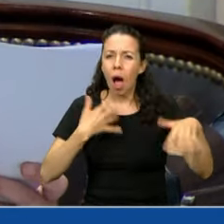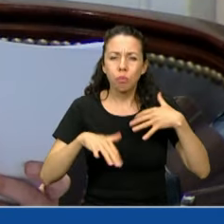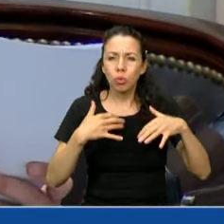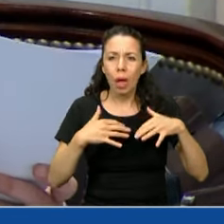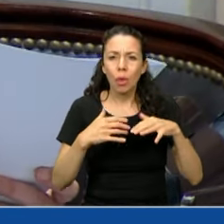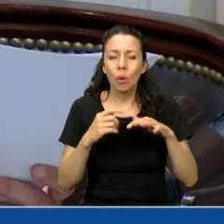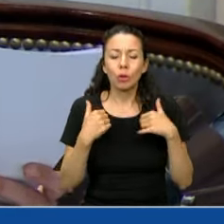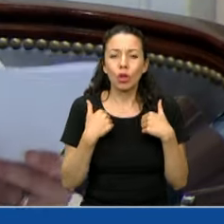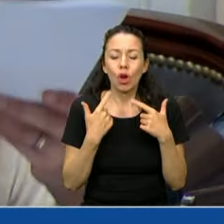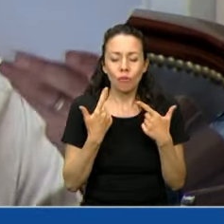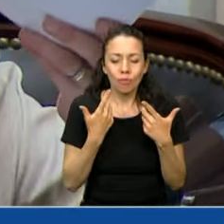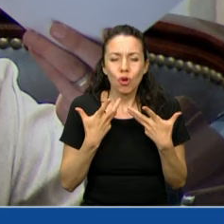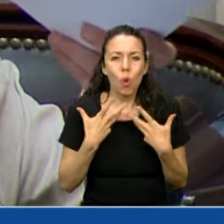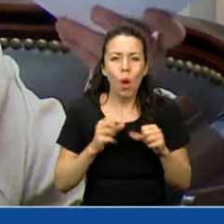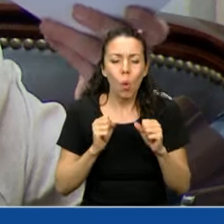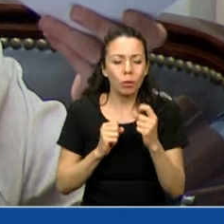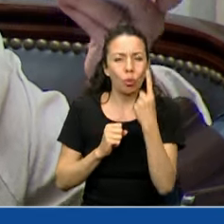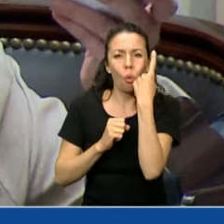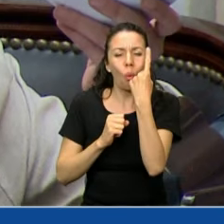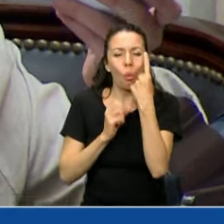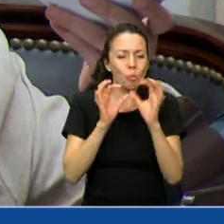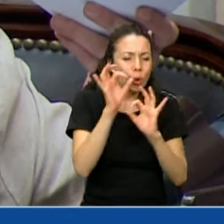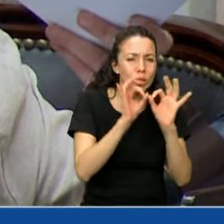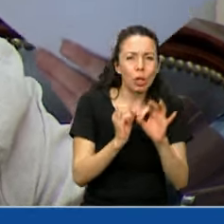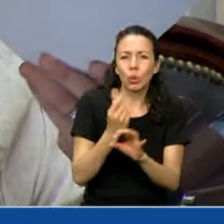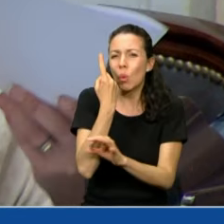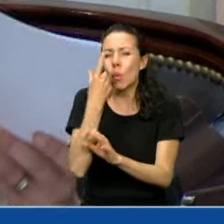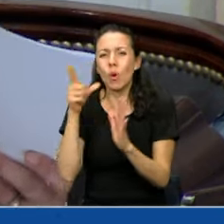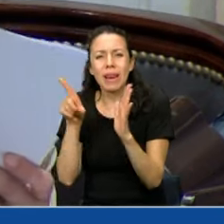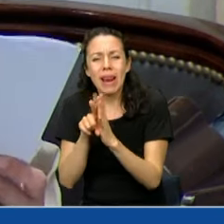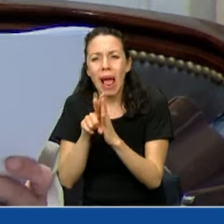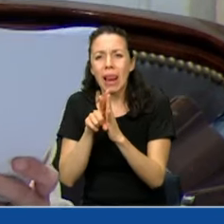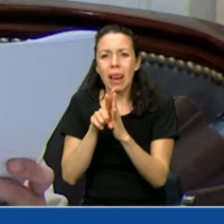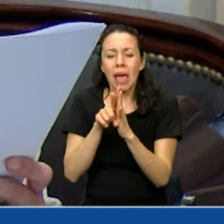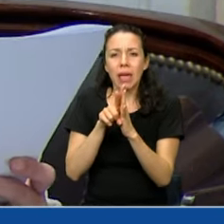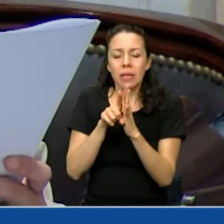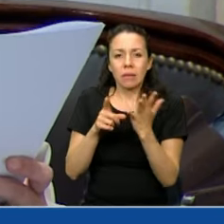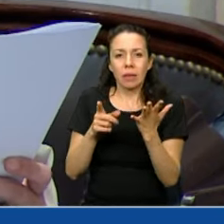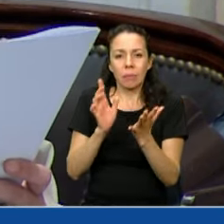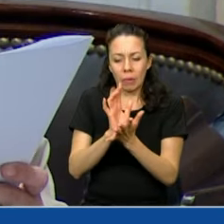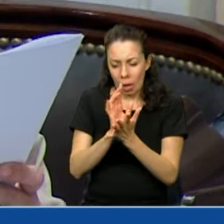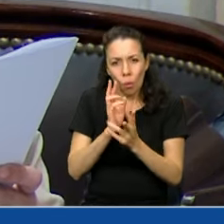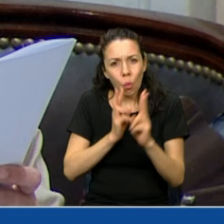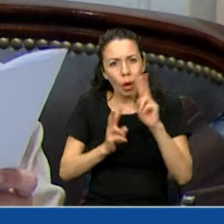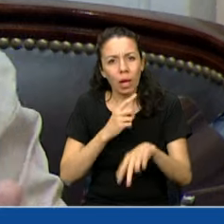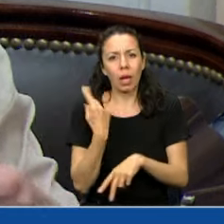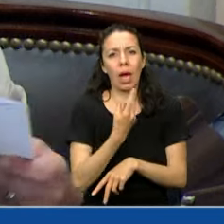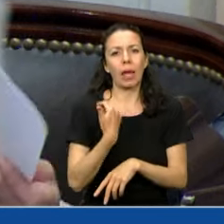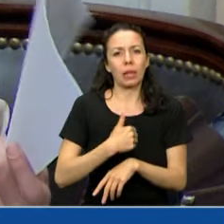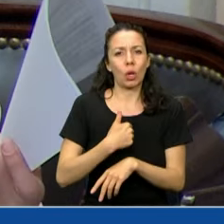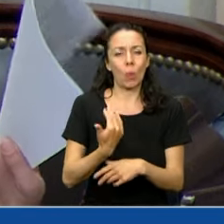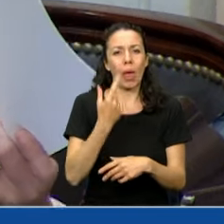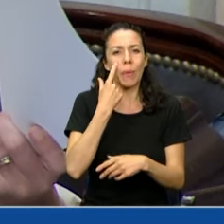encuentro una ley un proyecto una intervención que haga que los argentinos vivamos un poco mejor